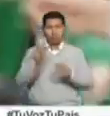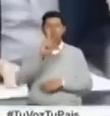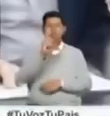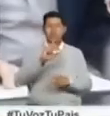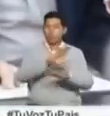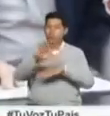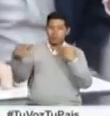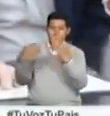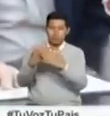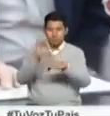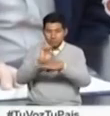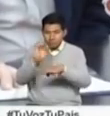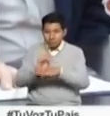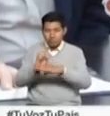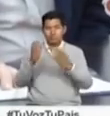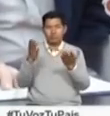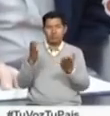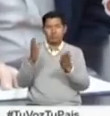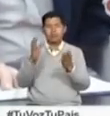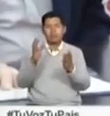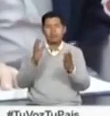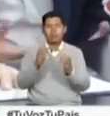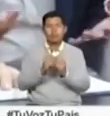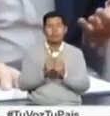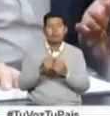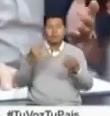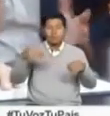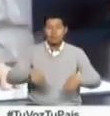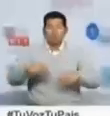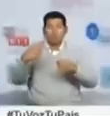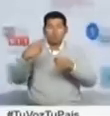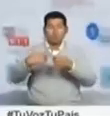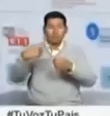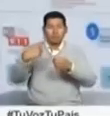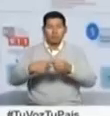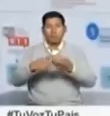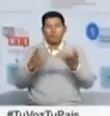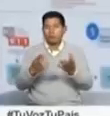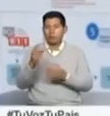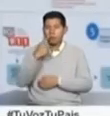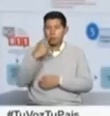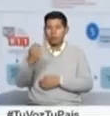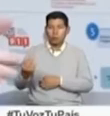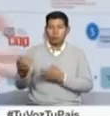intención realizada en la sede del Ministerio de Salud Pública en Quito contó con la presencia de Miguel Carvajal,